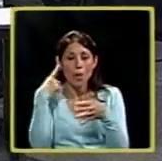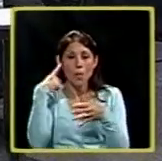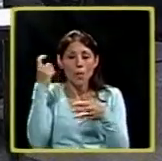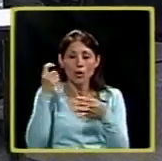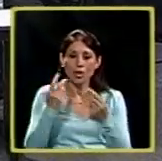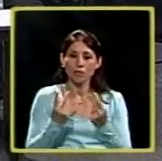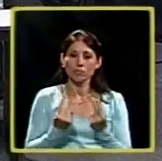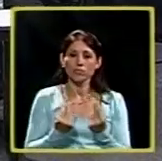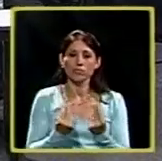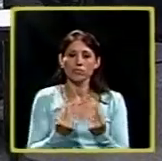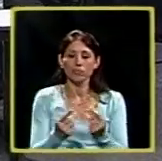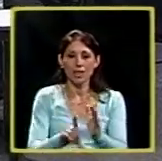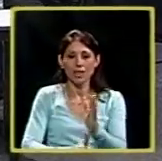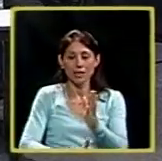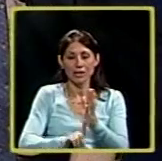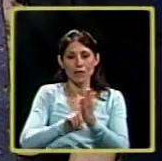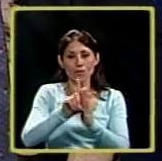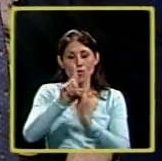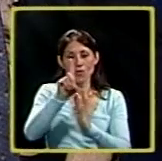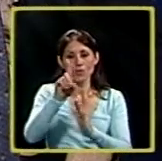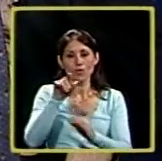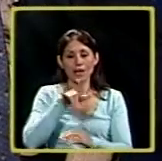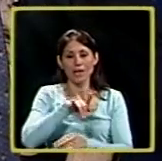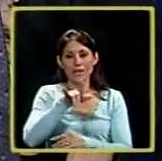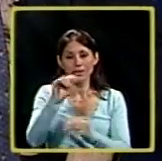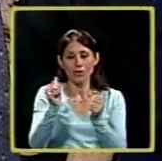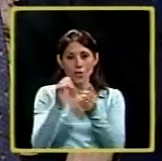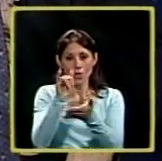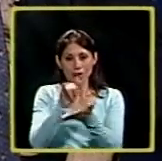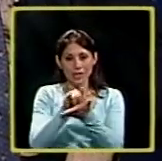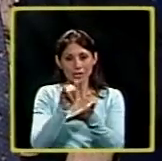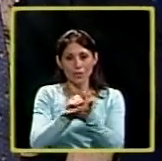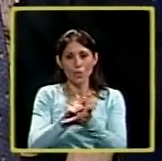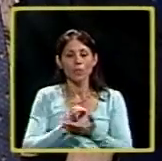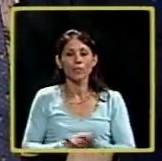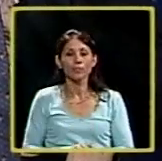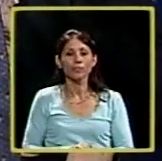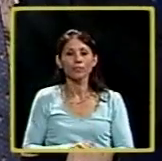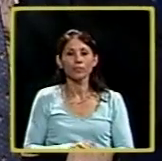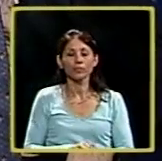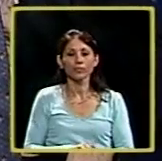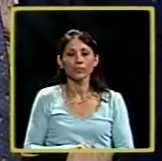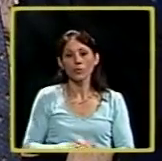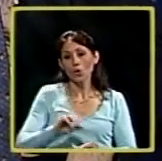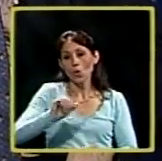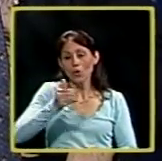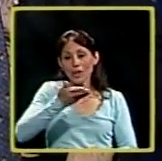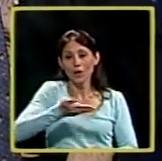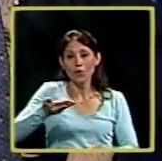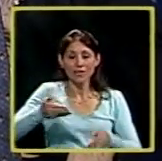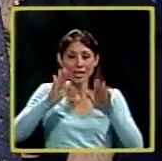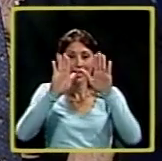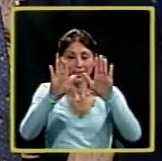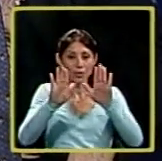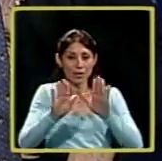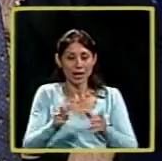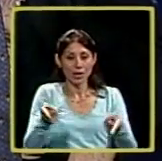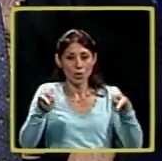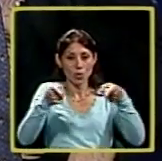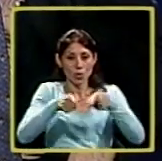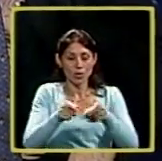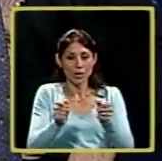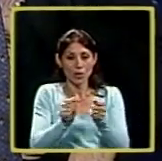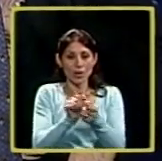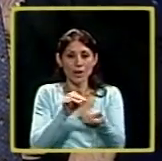el desarrollo de la aviación con esto. La otra cosa extraordinaria que ocurre en